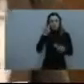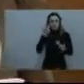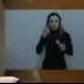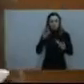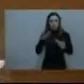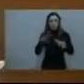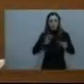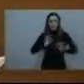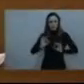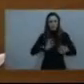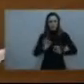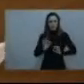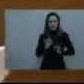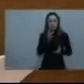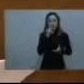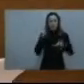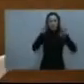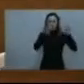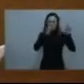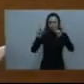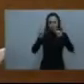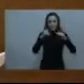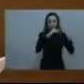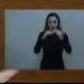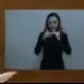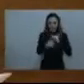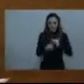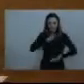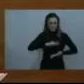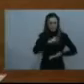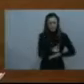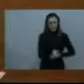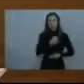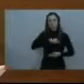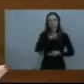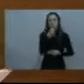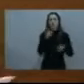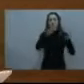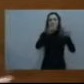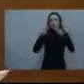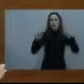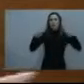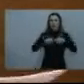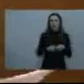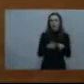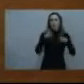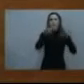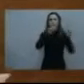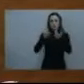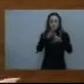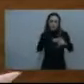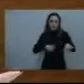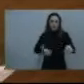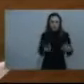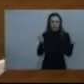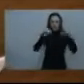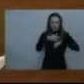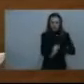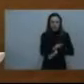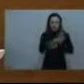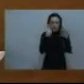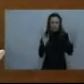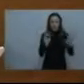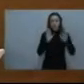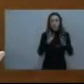en igualdad? Se habla de coeducación y la mayoría de los docentes están de acuerdo. ¿Cómo no vamos a estar de acuerdo? Pero